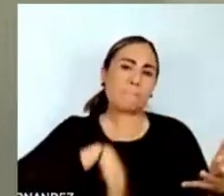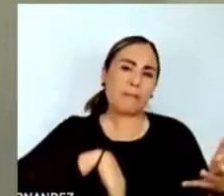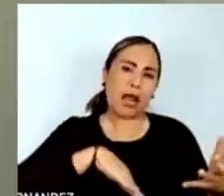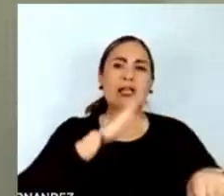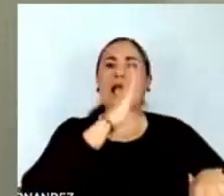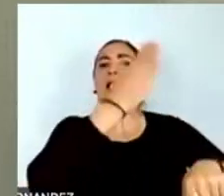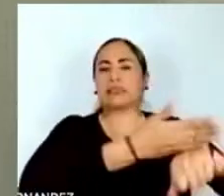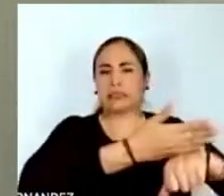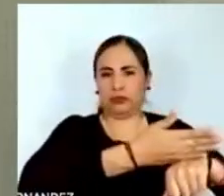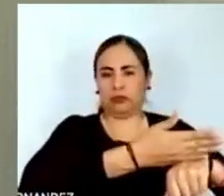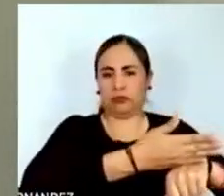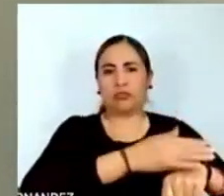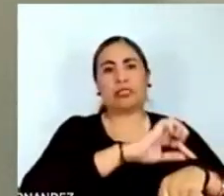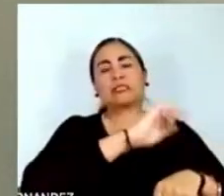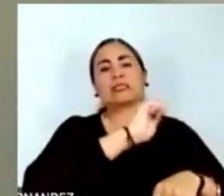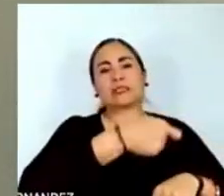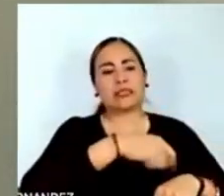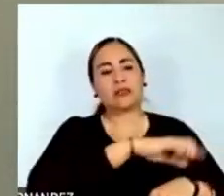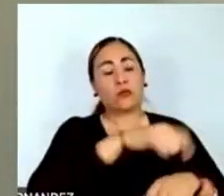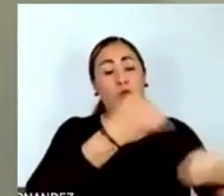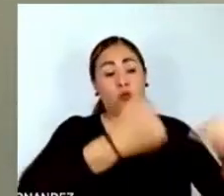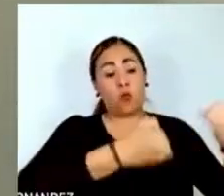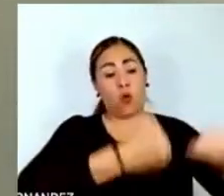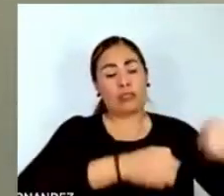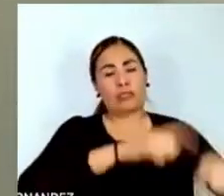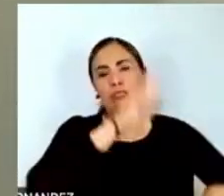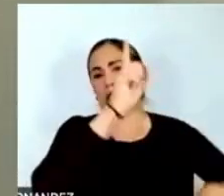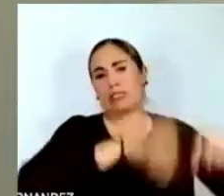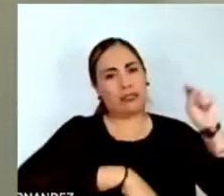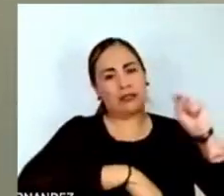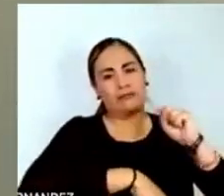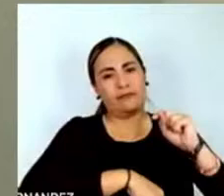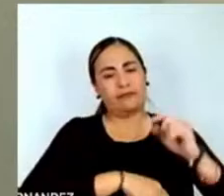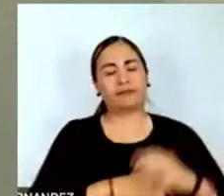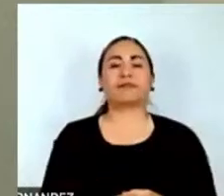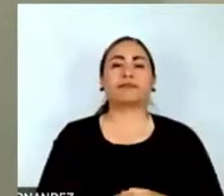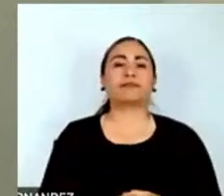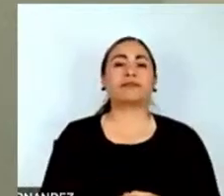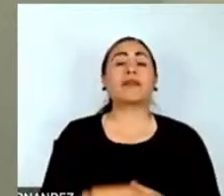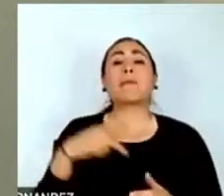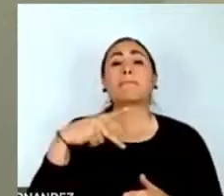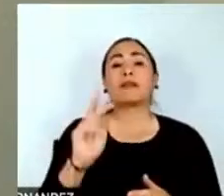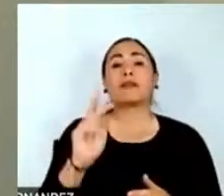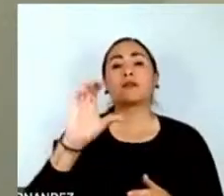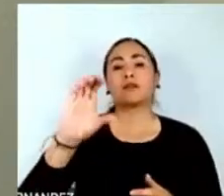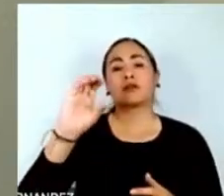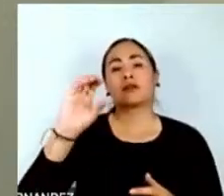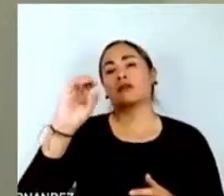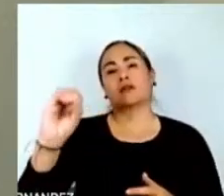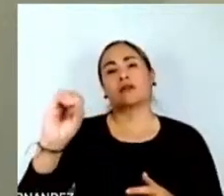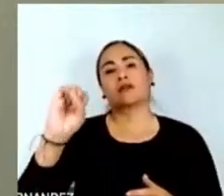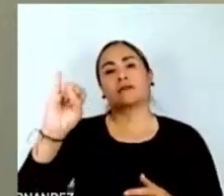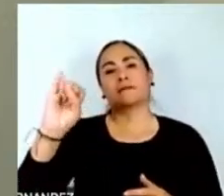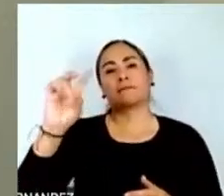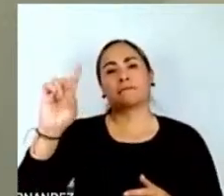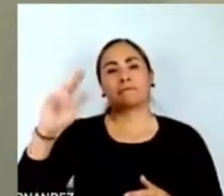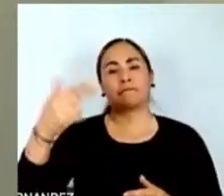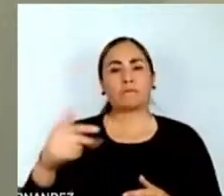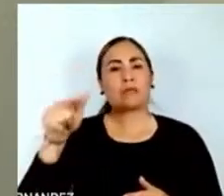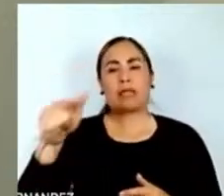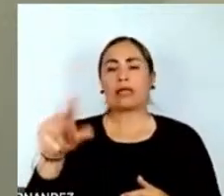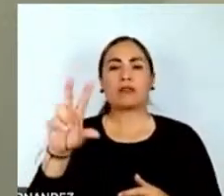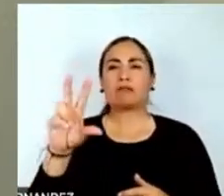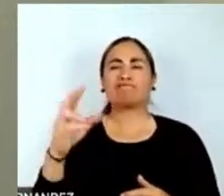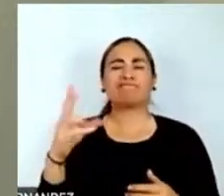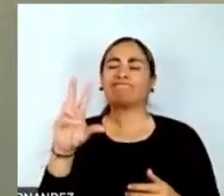que sería la separación del cargo. Pero la Corte entiende que no, que se requiere, y ahí viene nuevamente una idea